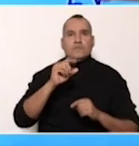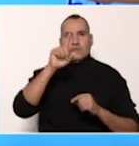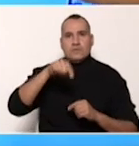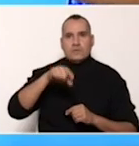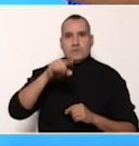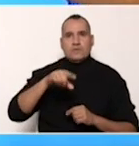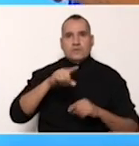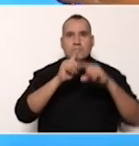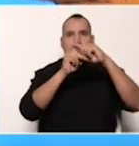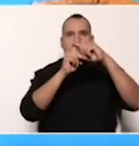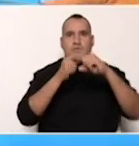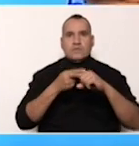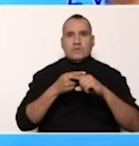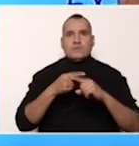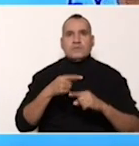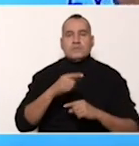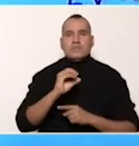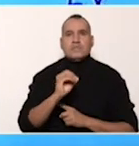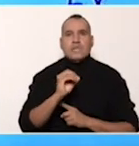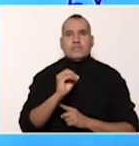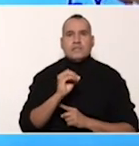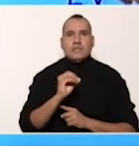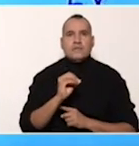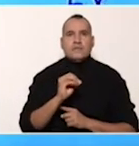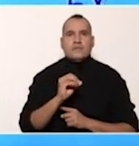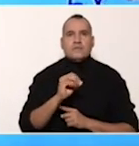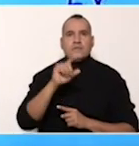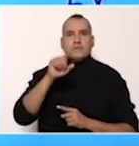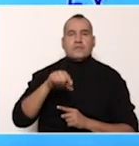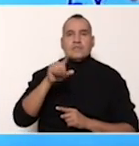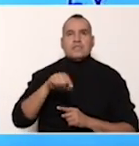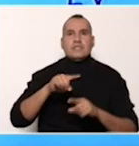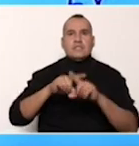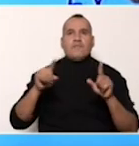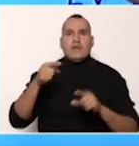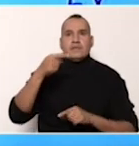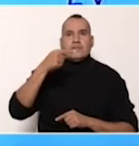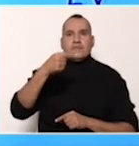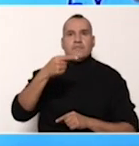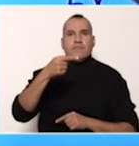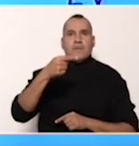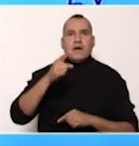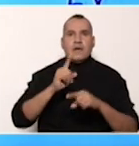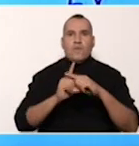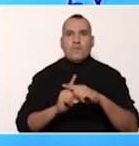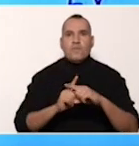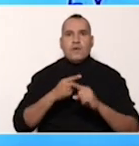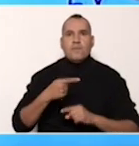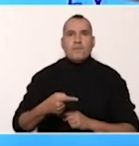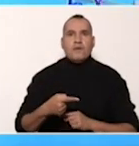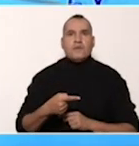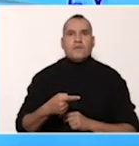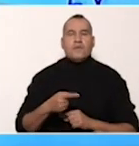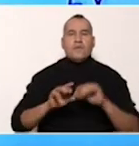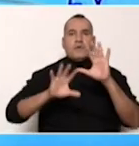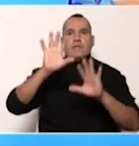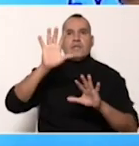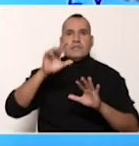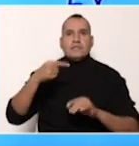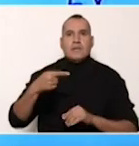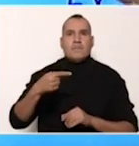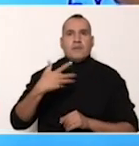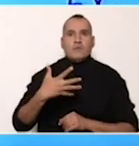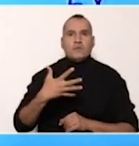0, positivo 2, negativo 2 da 0, y aquí signos diferentes se restan, 15 menos 5